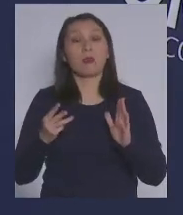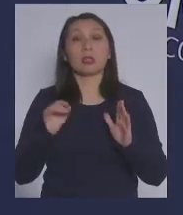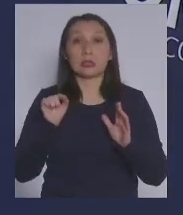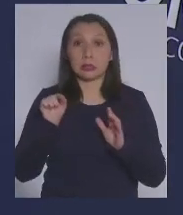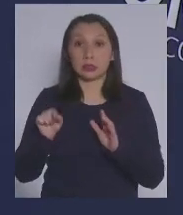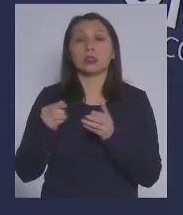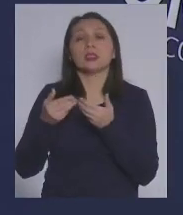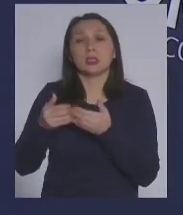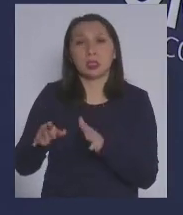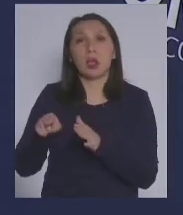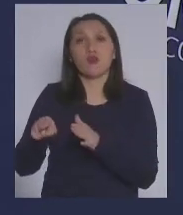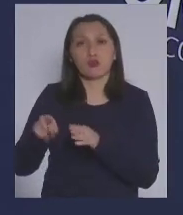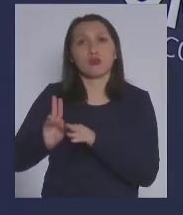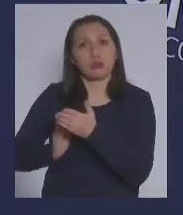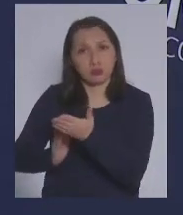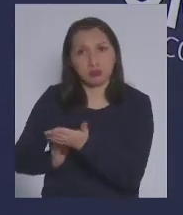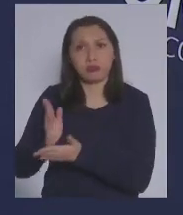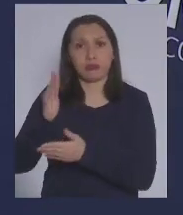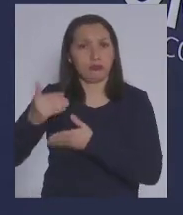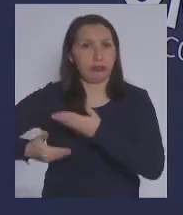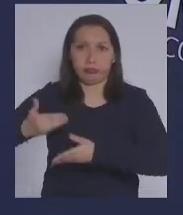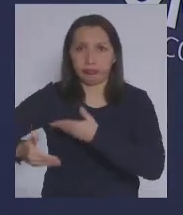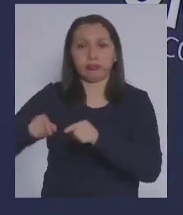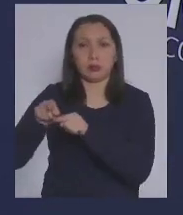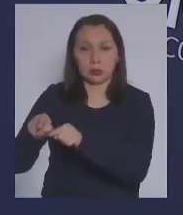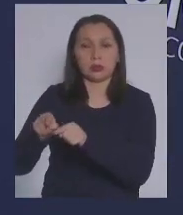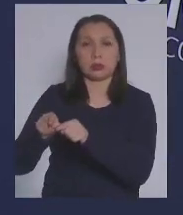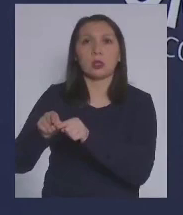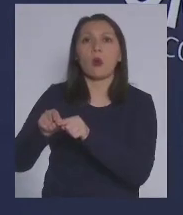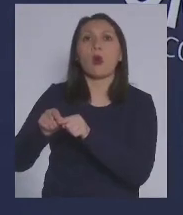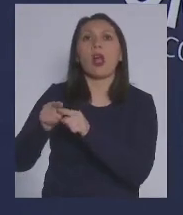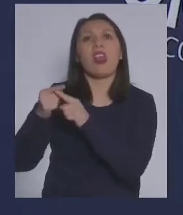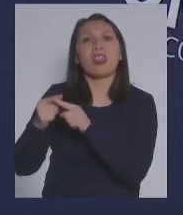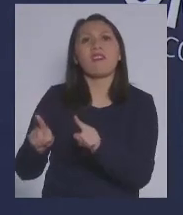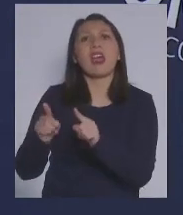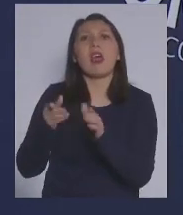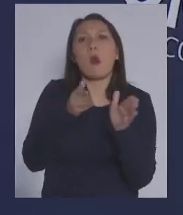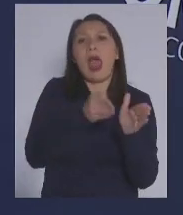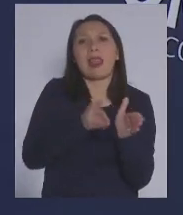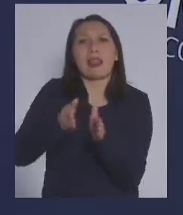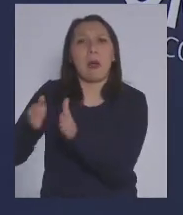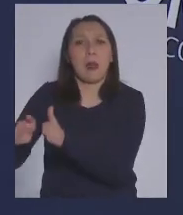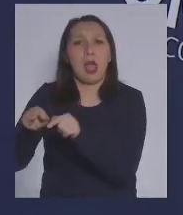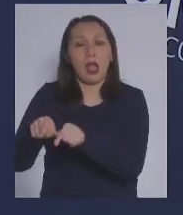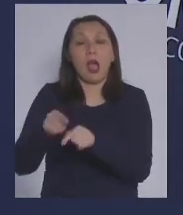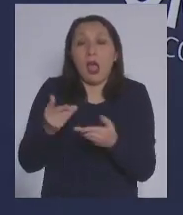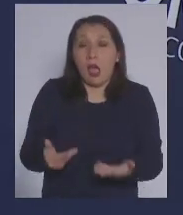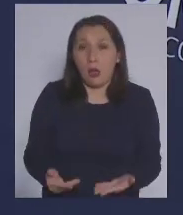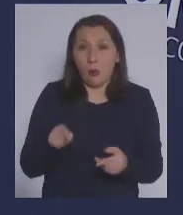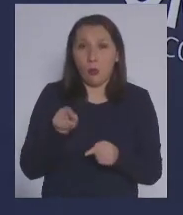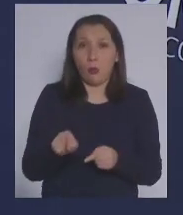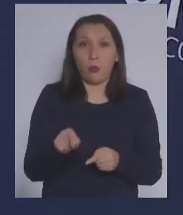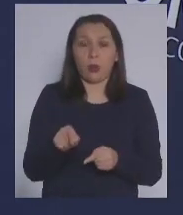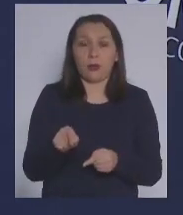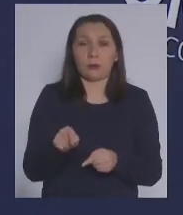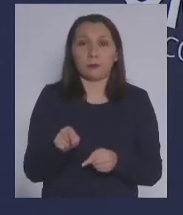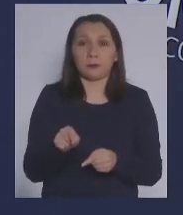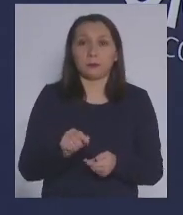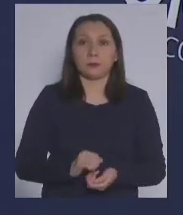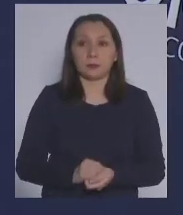plataforma ya está operativa está están distintas fases vamos a